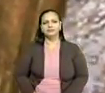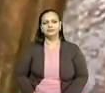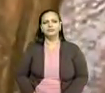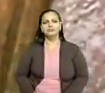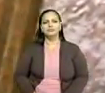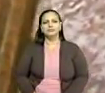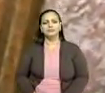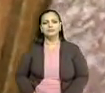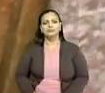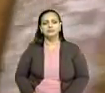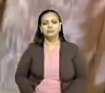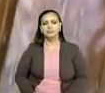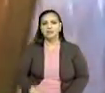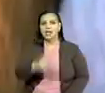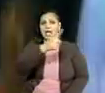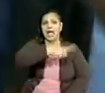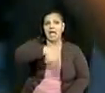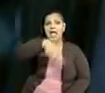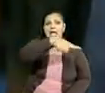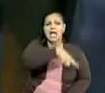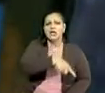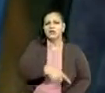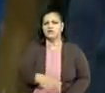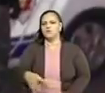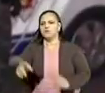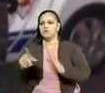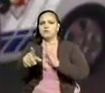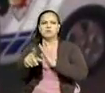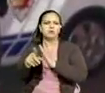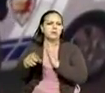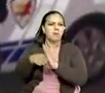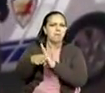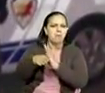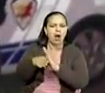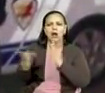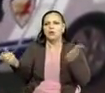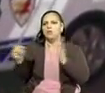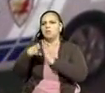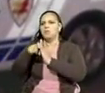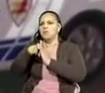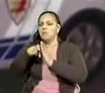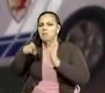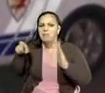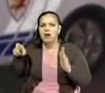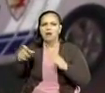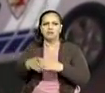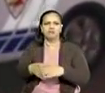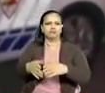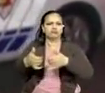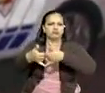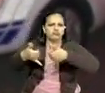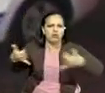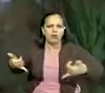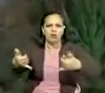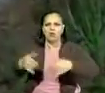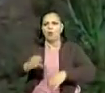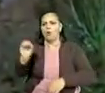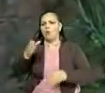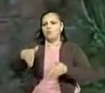son acusados de asaltar entidades financieras y locales comerciales, así como robos en